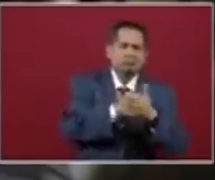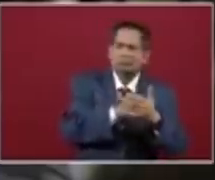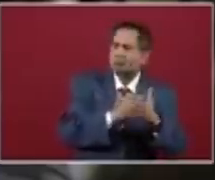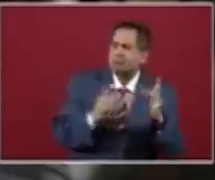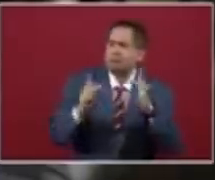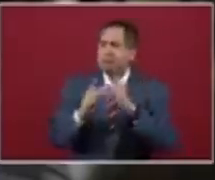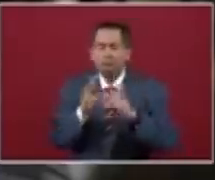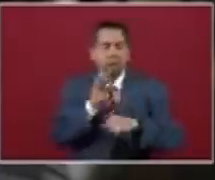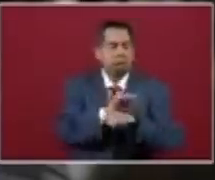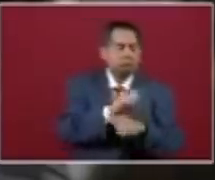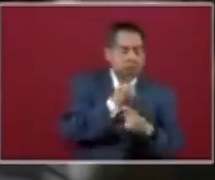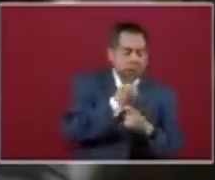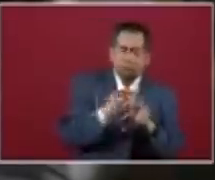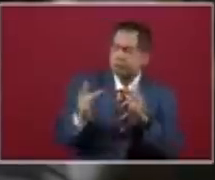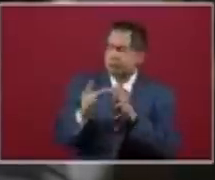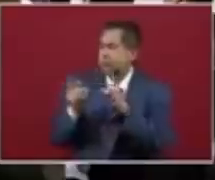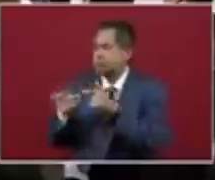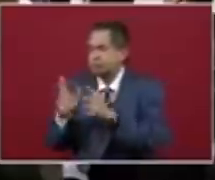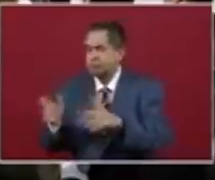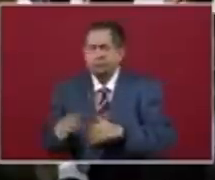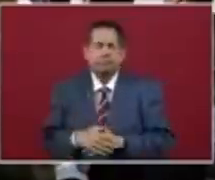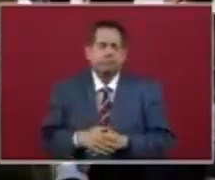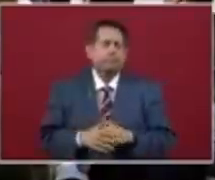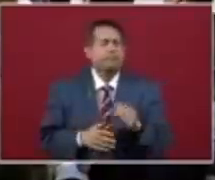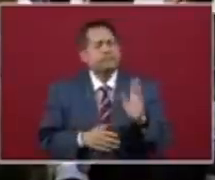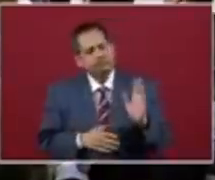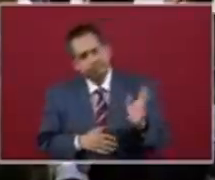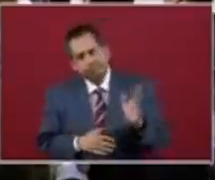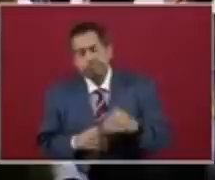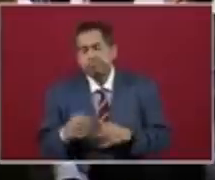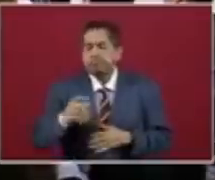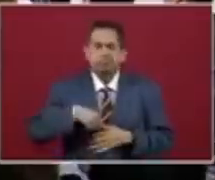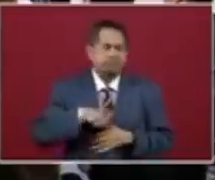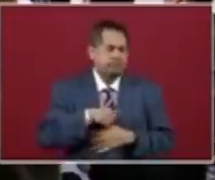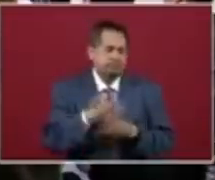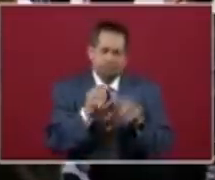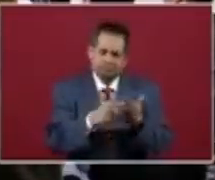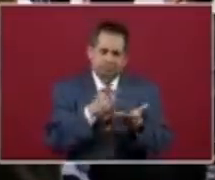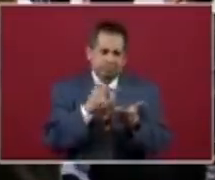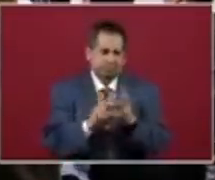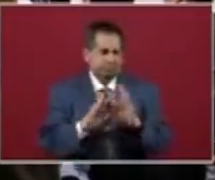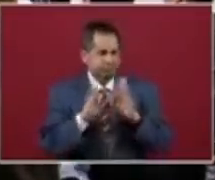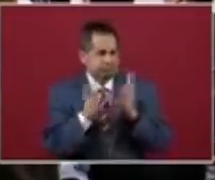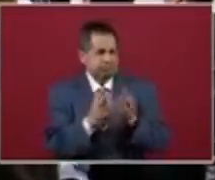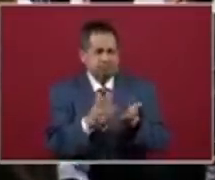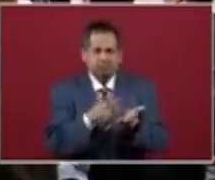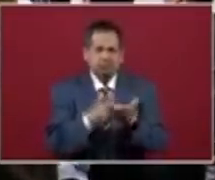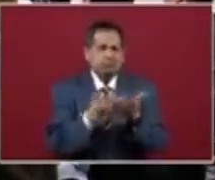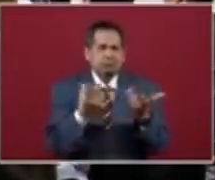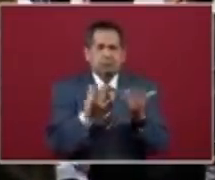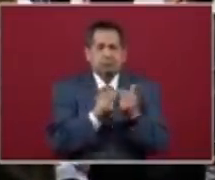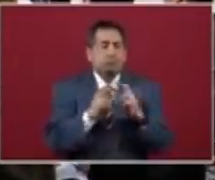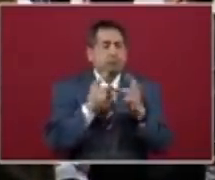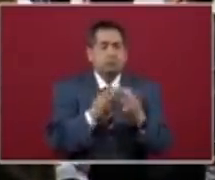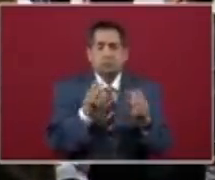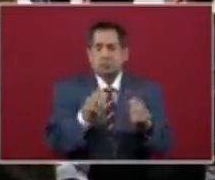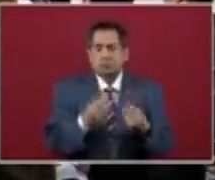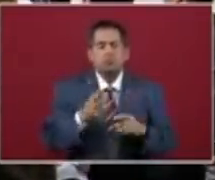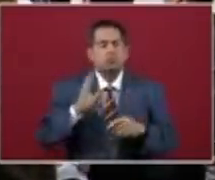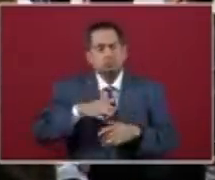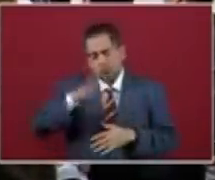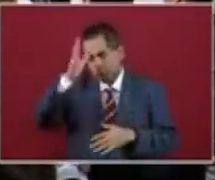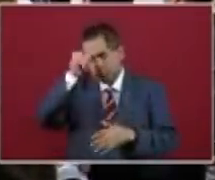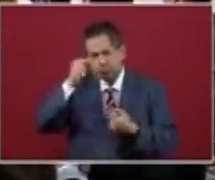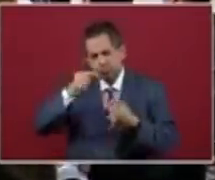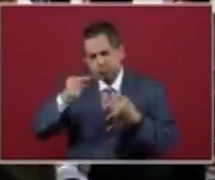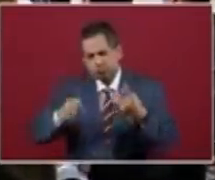pro de los derechos de los niños. Bueno, nos hemos reunido con muchas y hemos acordado diferentes tipos de acciones.